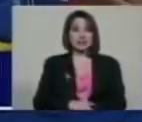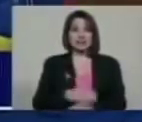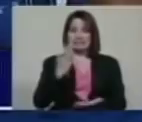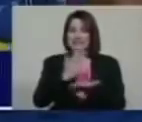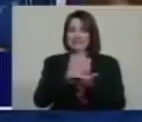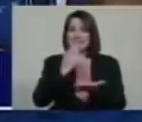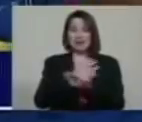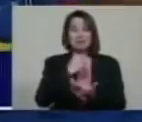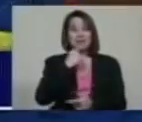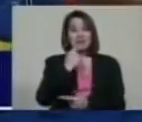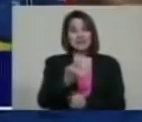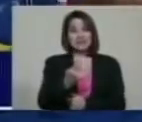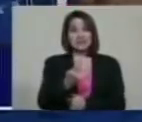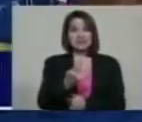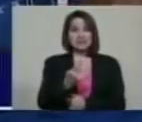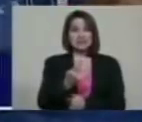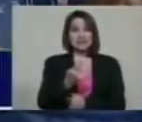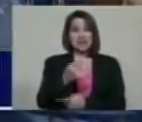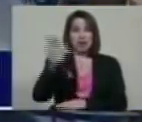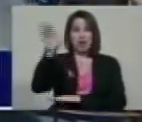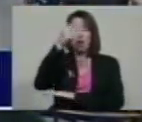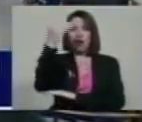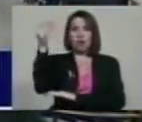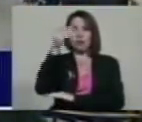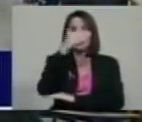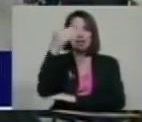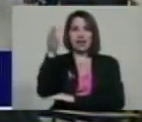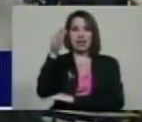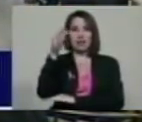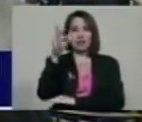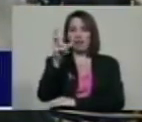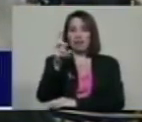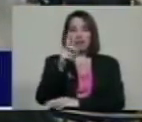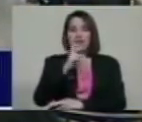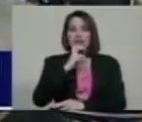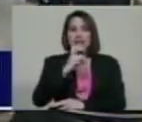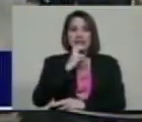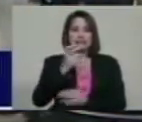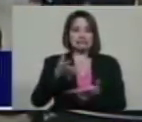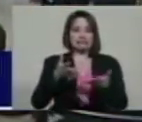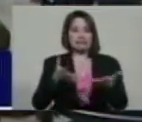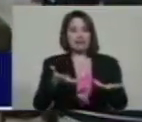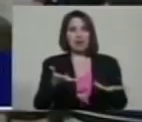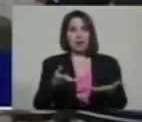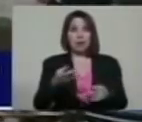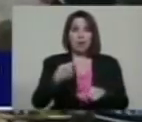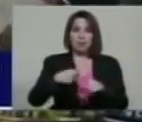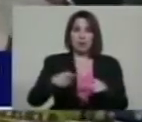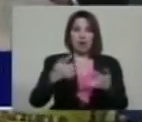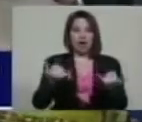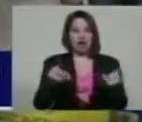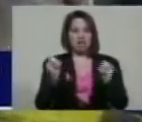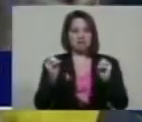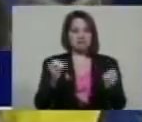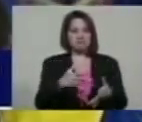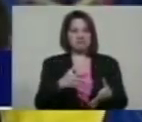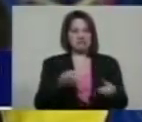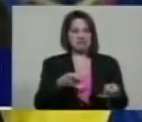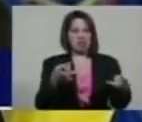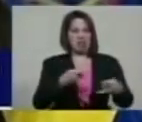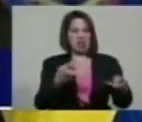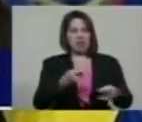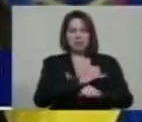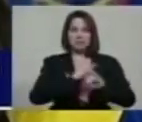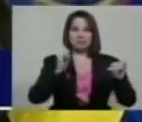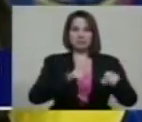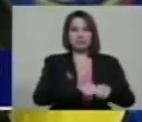dice que los abanderados difícilmente logren el oro, y yo decía esta mañana que se rompió el maleficio, esa